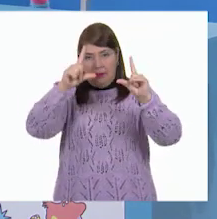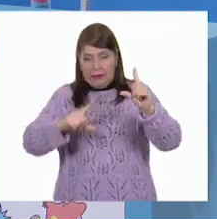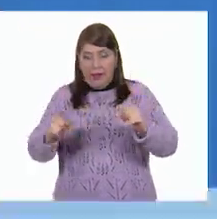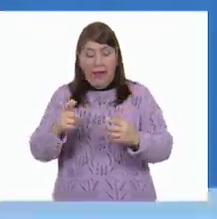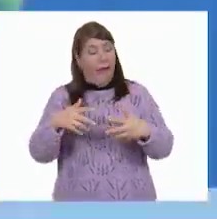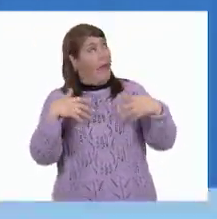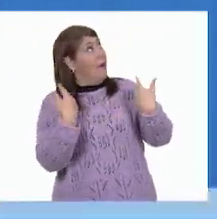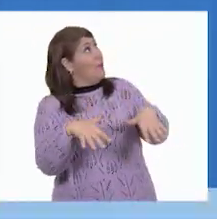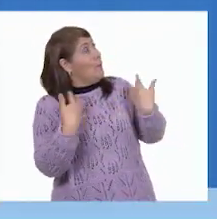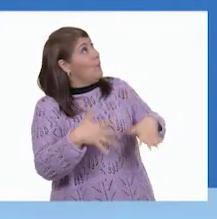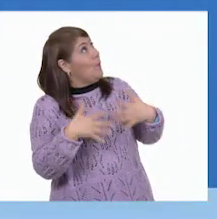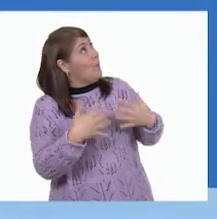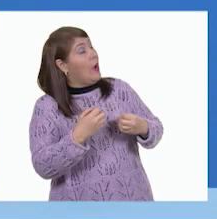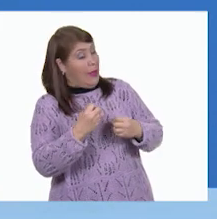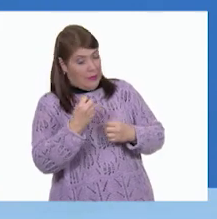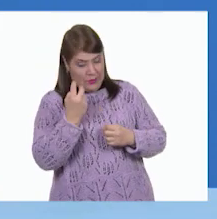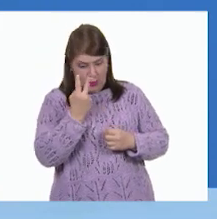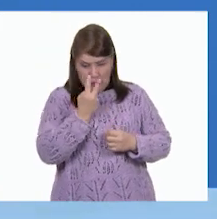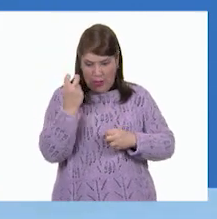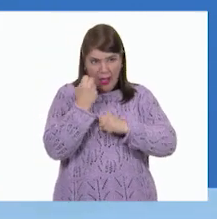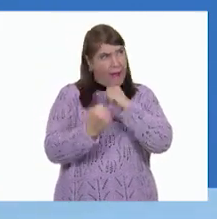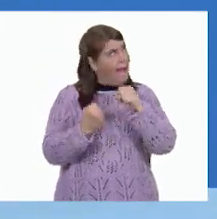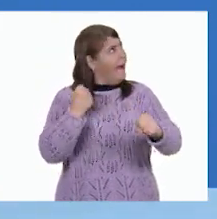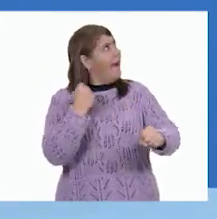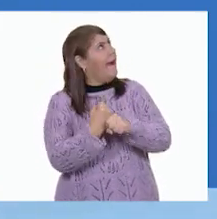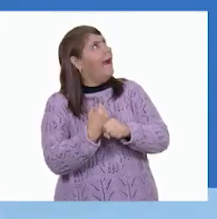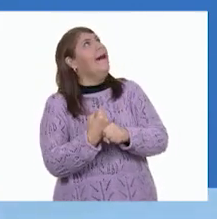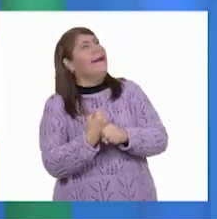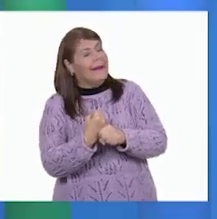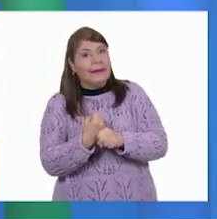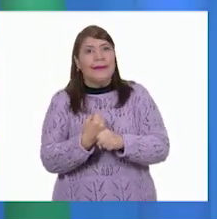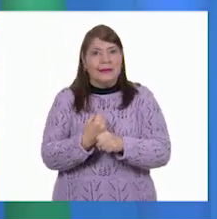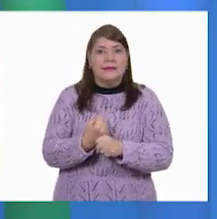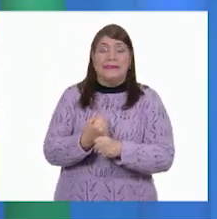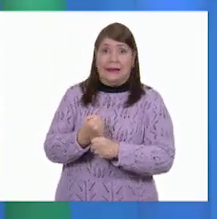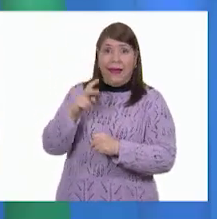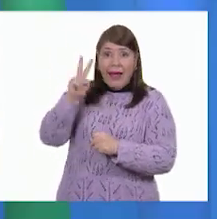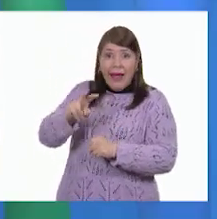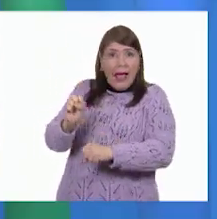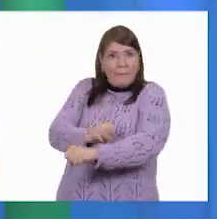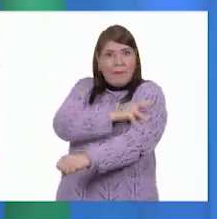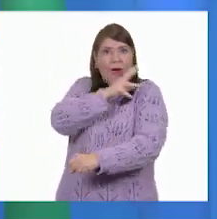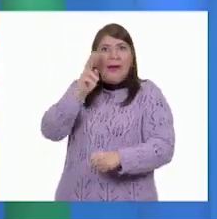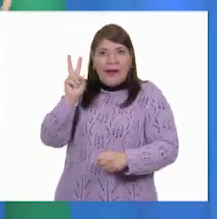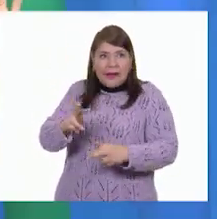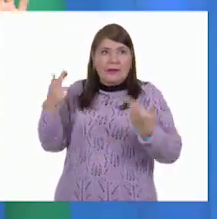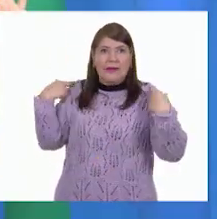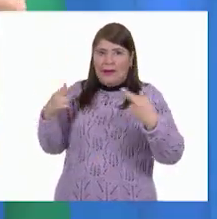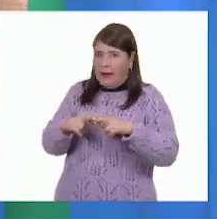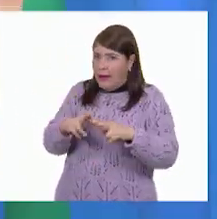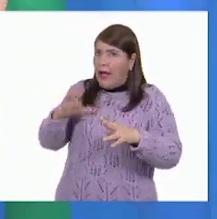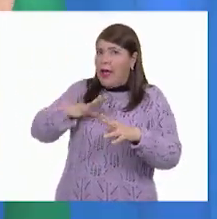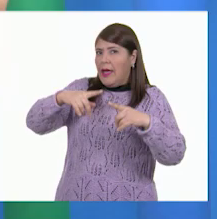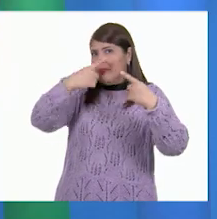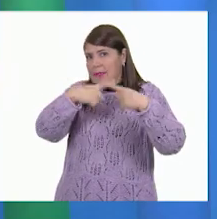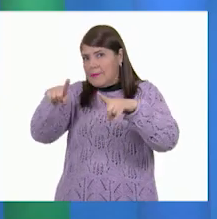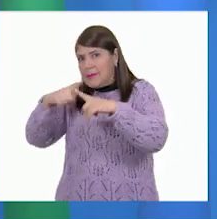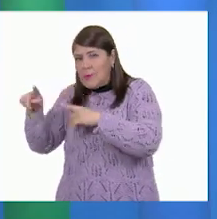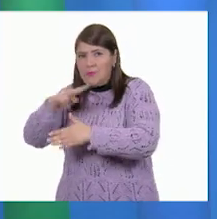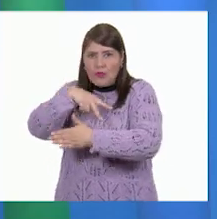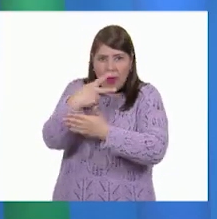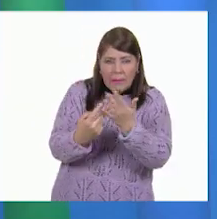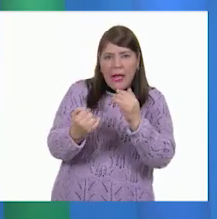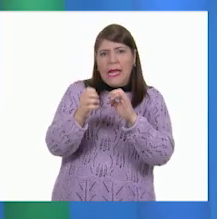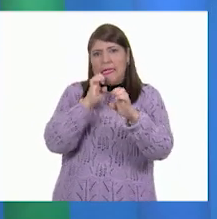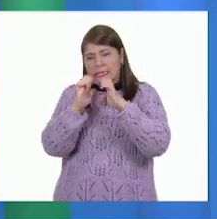¡Guau, maestra! ¡Un bicentenario! ¡Qué emocionante, maestra! Seguro habrá muchos programas y entrevistas